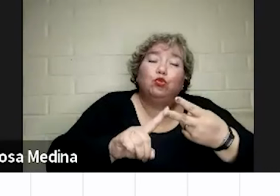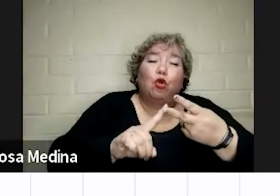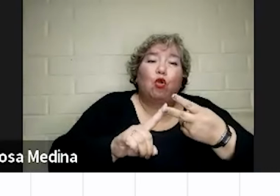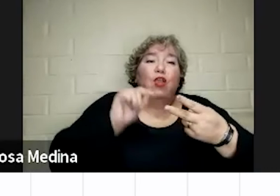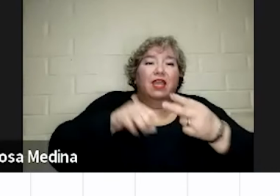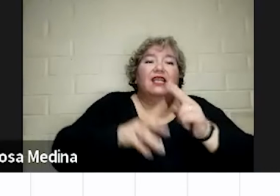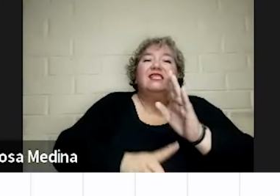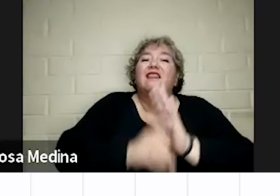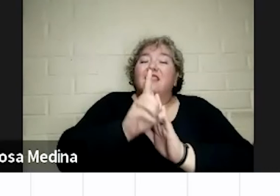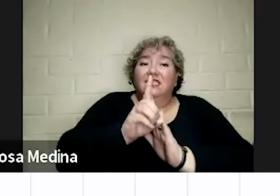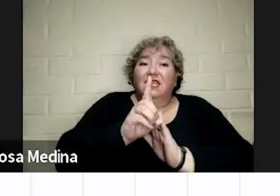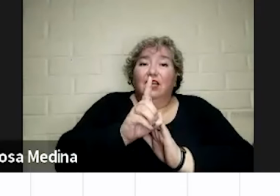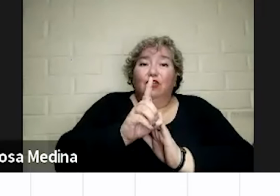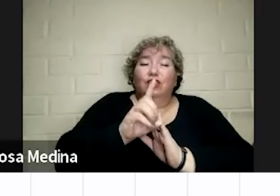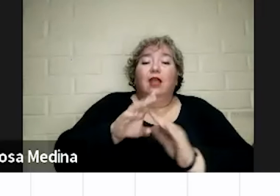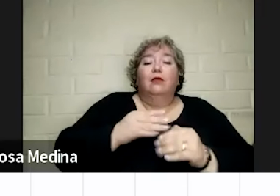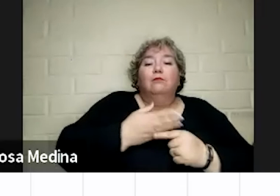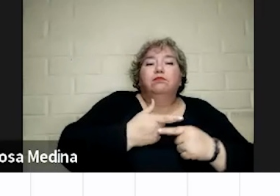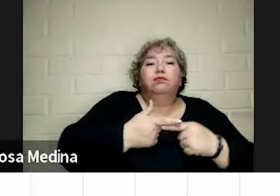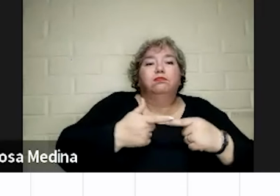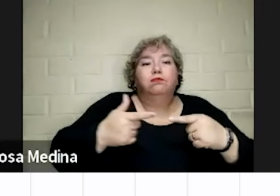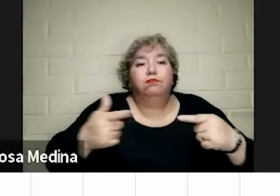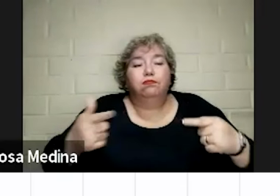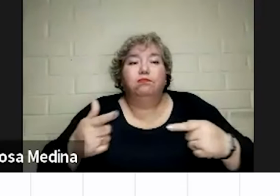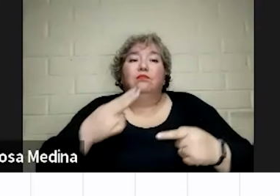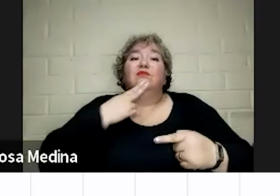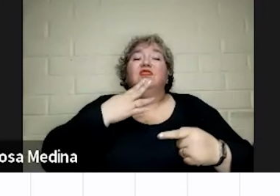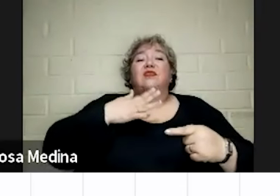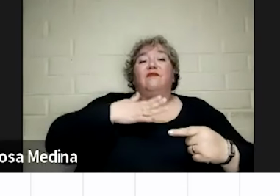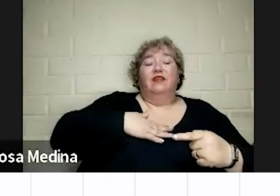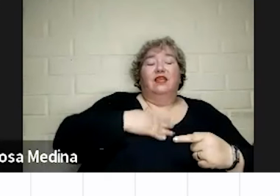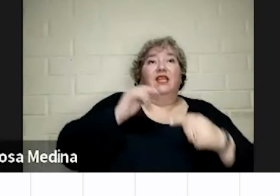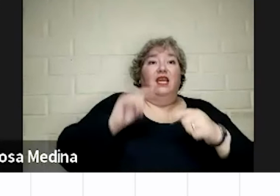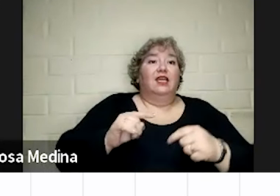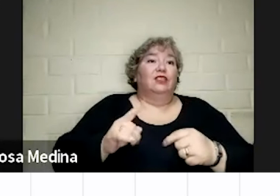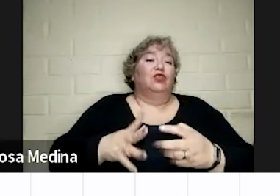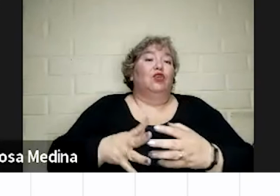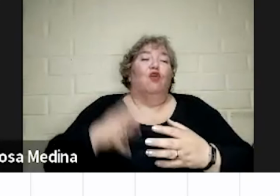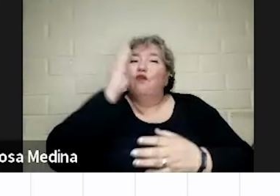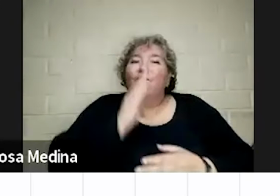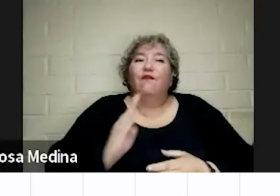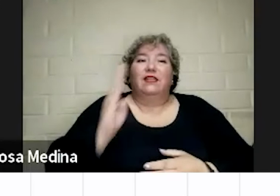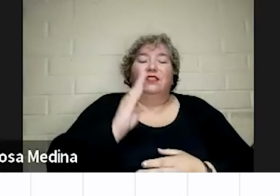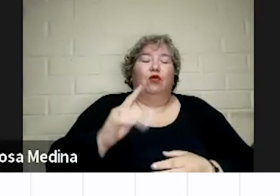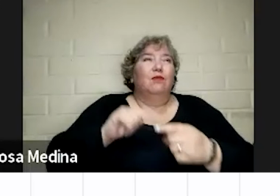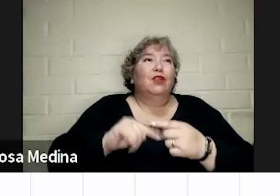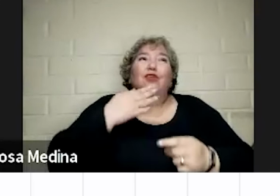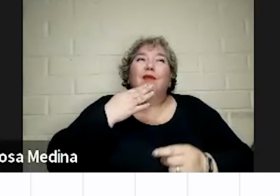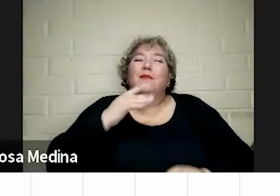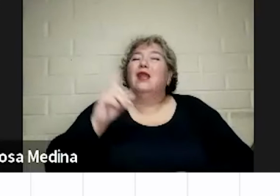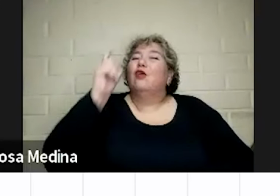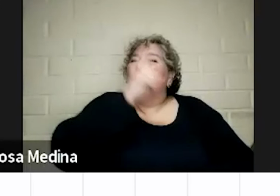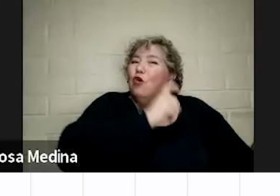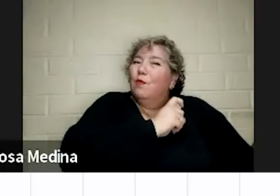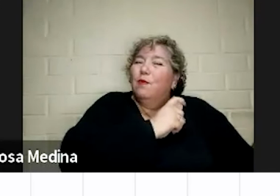desarrolla a lo largo del ciclo vital, de los componentes básicos de funciones ejecutivas, pero es un componente complejo que utilizamos, ¿cierto?